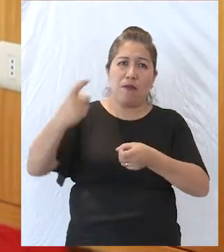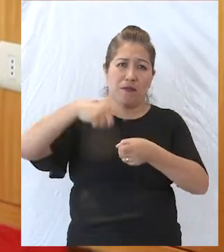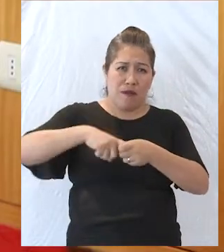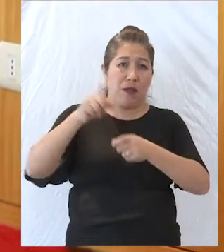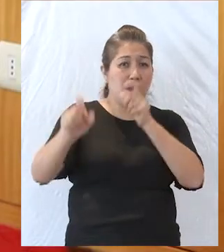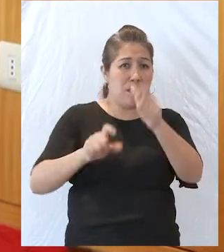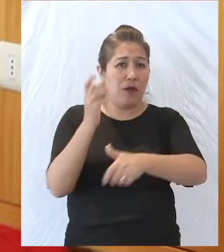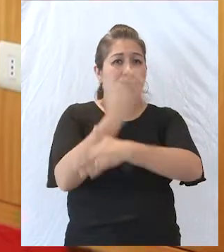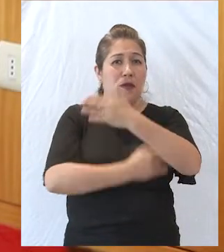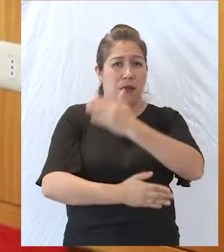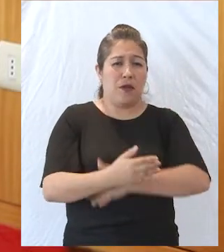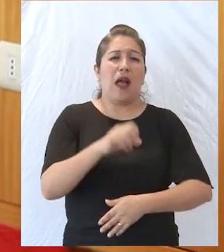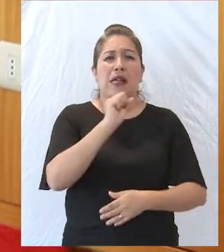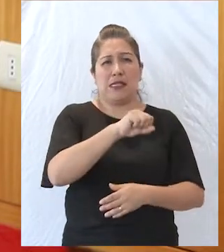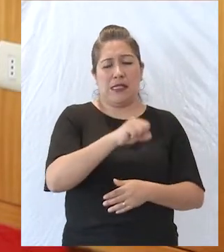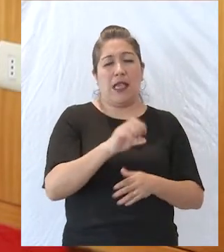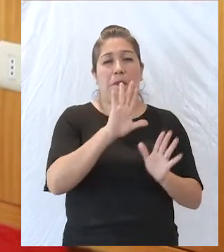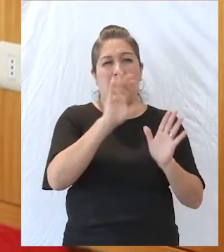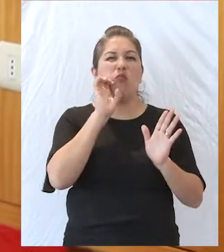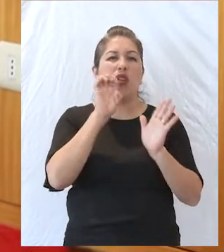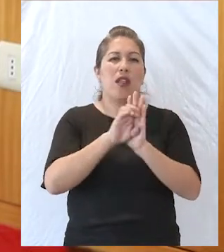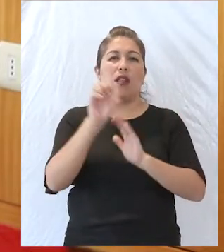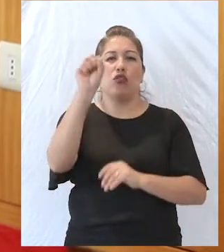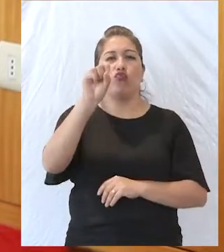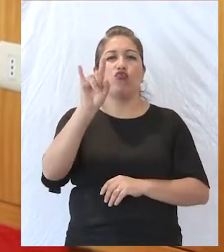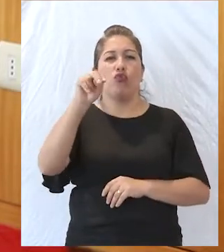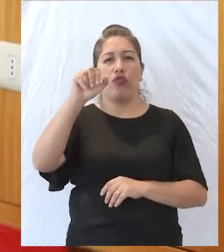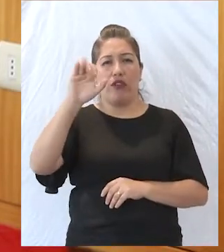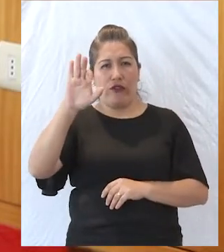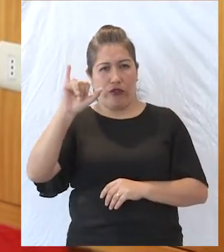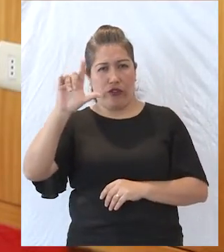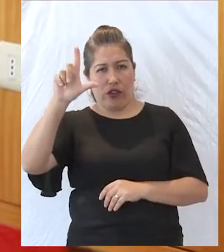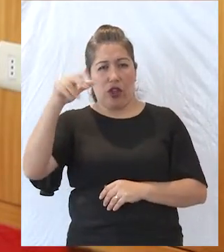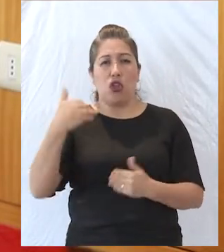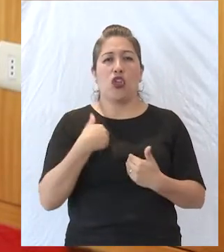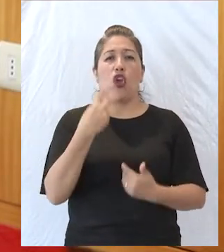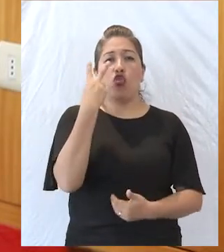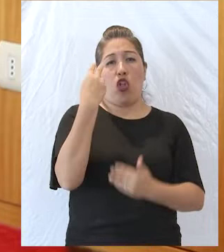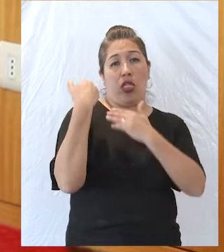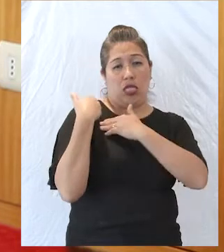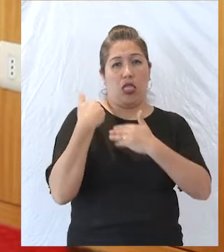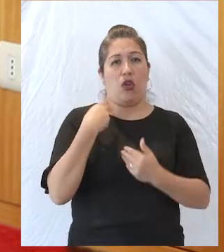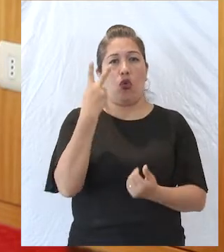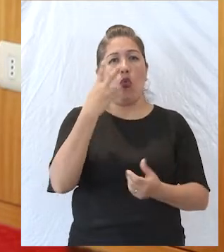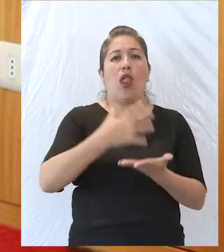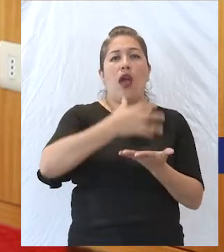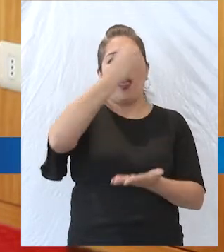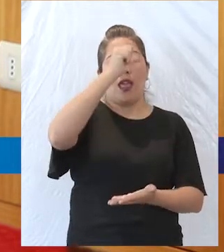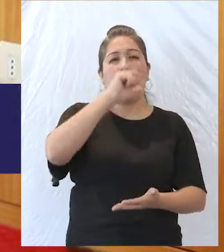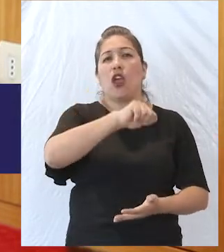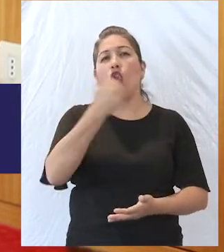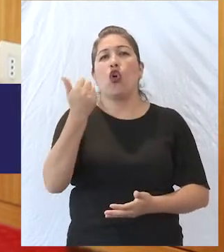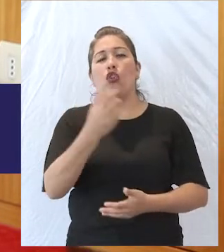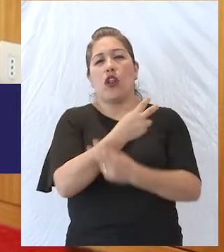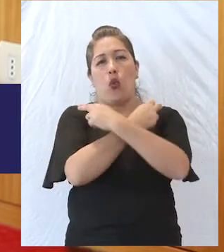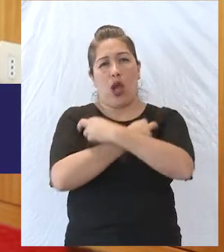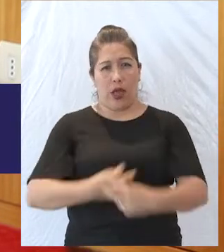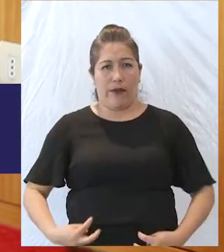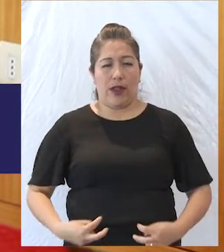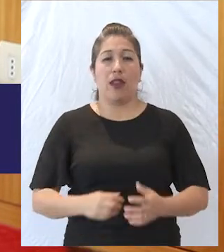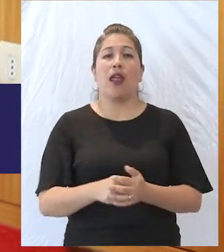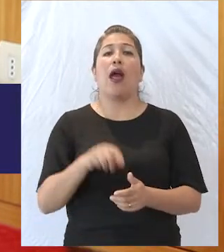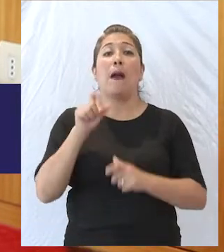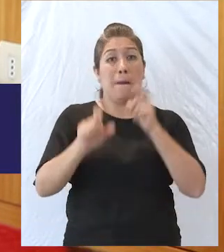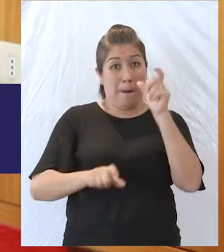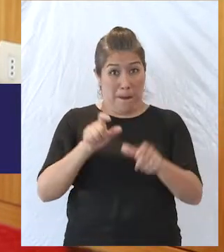discapacidad. Claro, pero mire el caso de la SUNAFIL. Yo he tenido a mi cargo 2 casos, uno de Ica y uno en